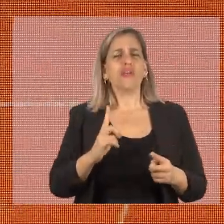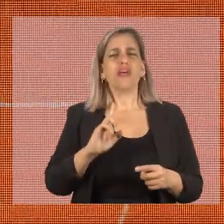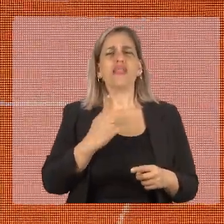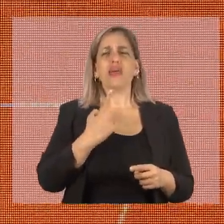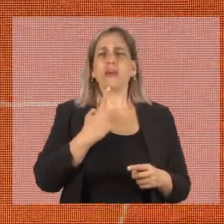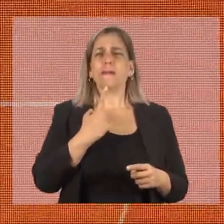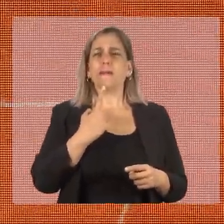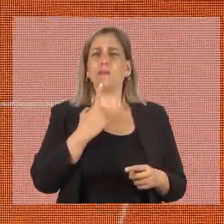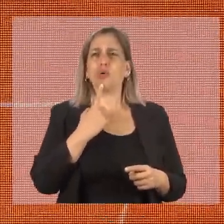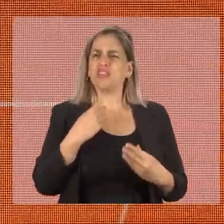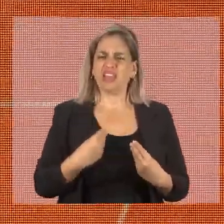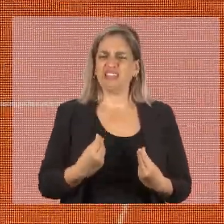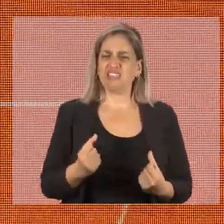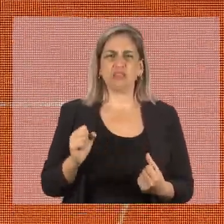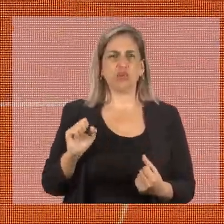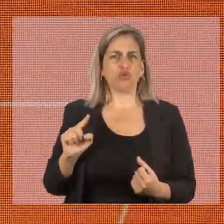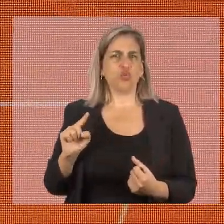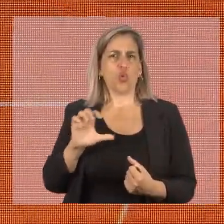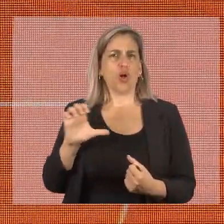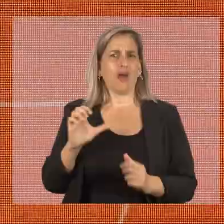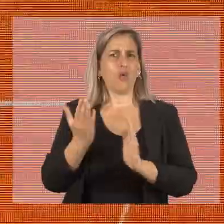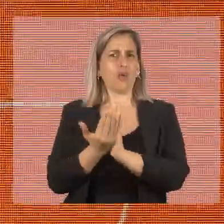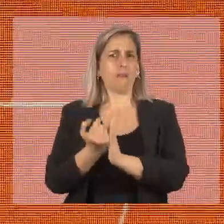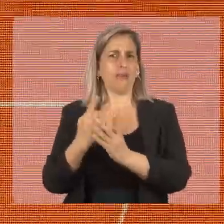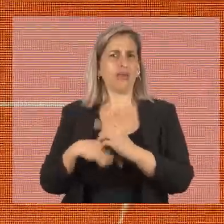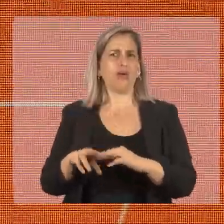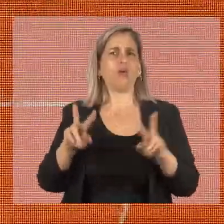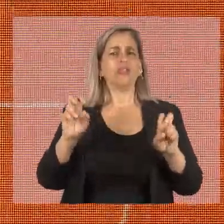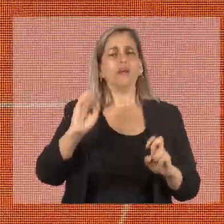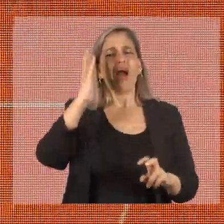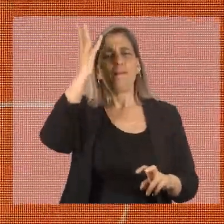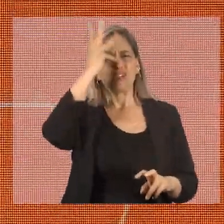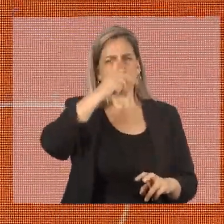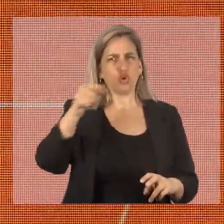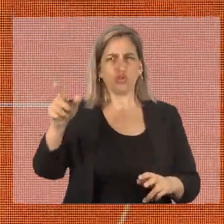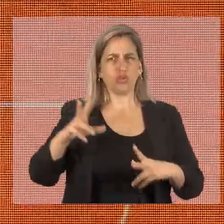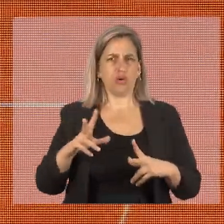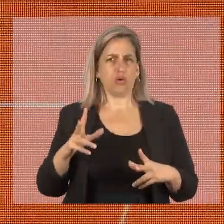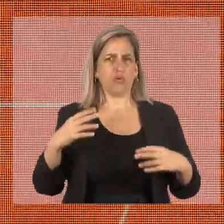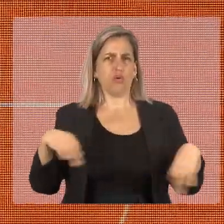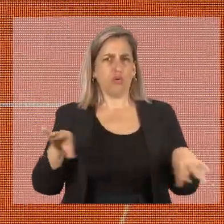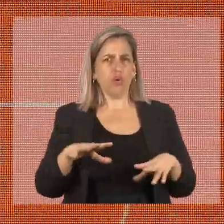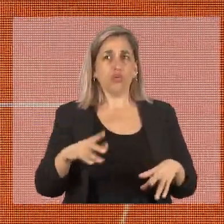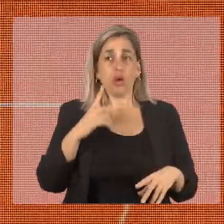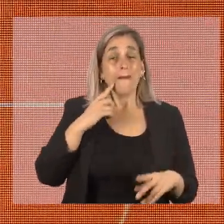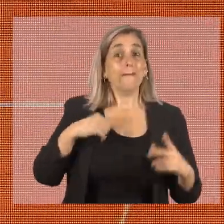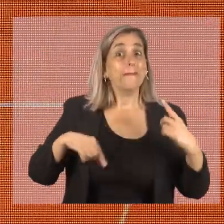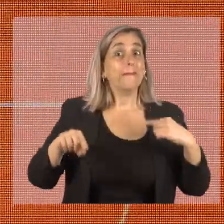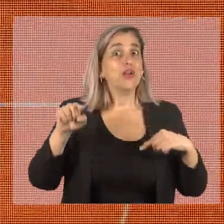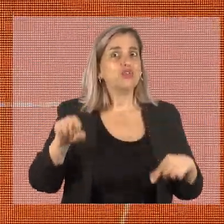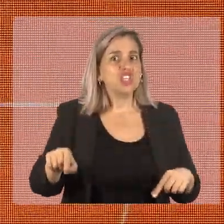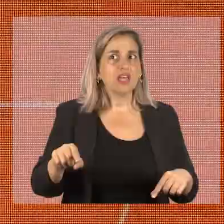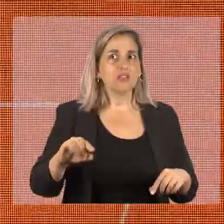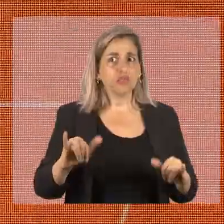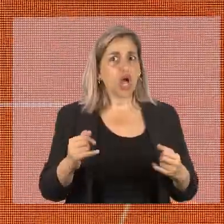de política de sentimiento europeo? Me dijo, no es un tema de sentimiento europeo. Cuando le apogeo del tema de la Amazonía. Me dijo, pero si esto de